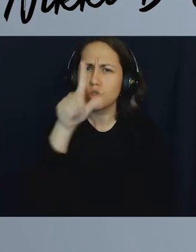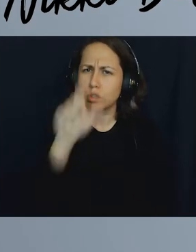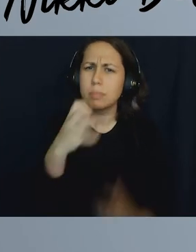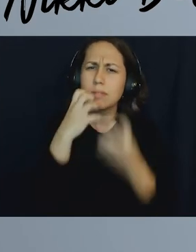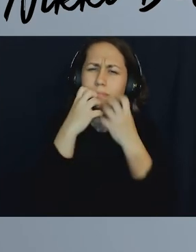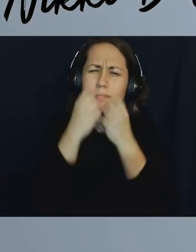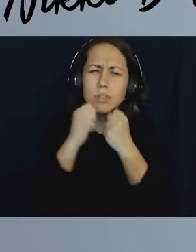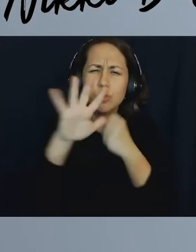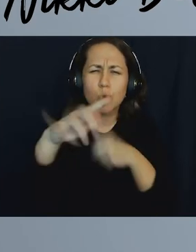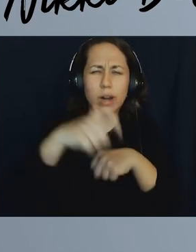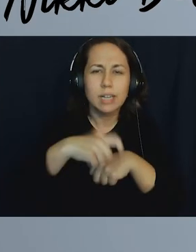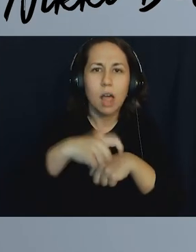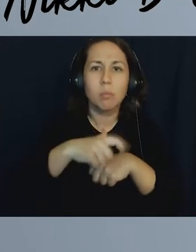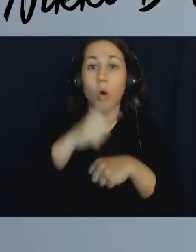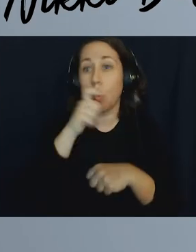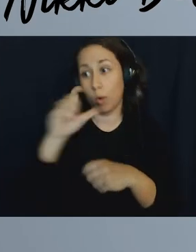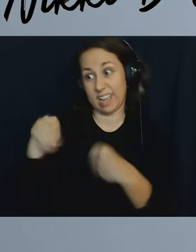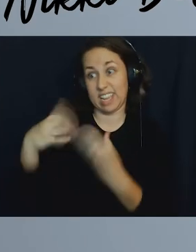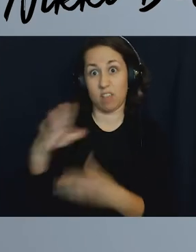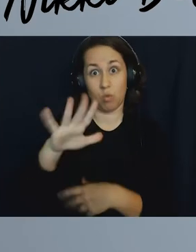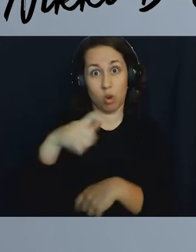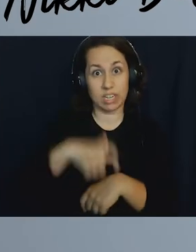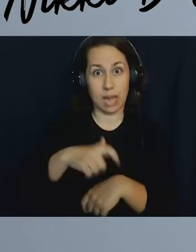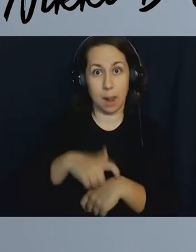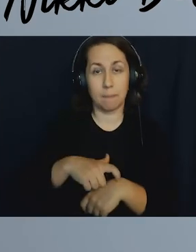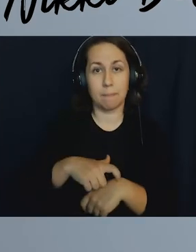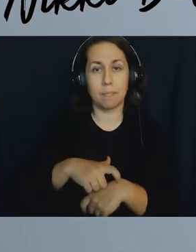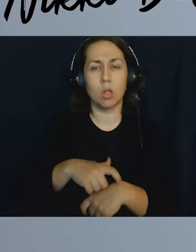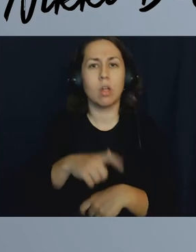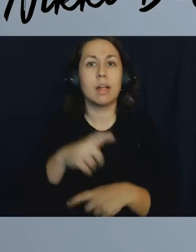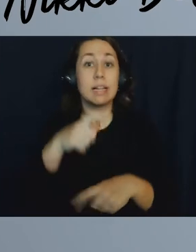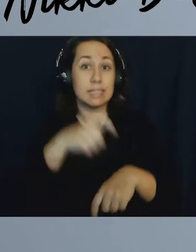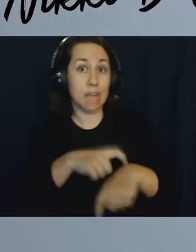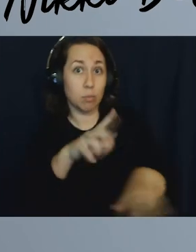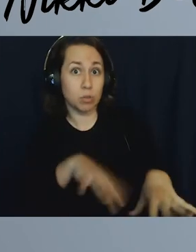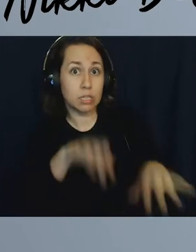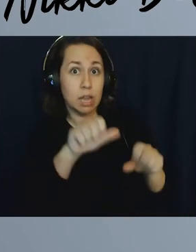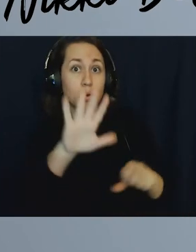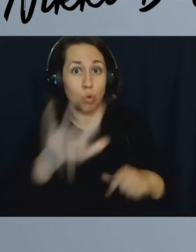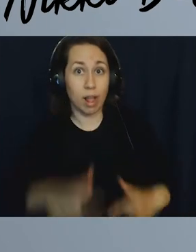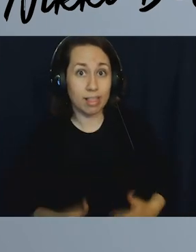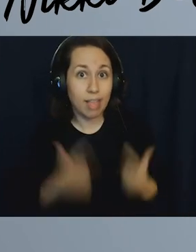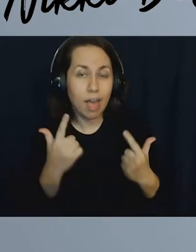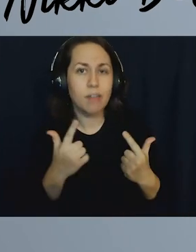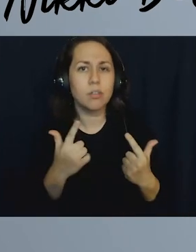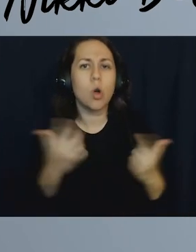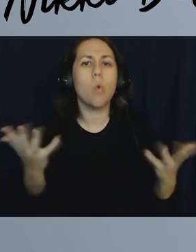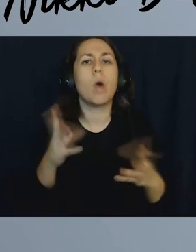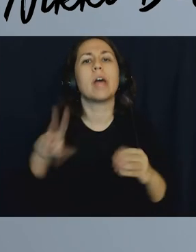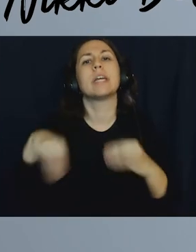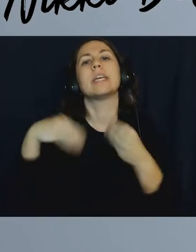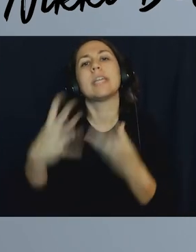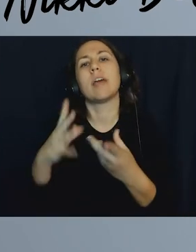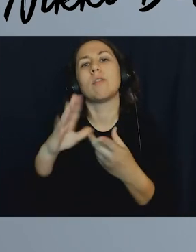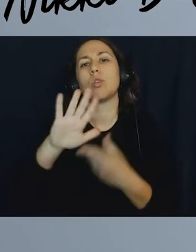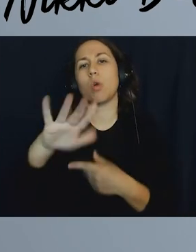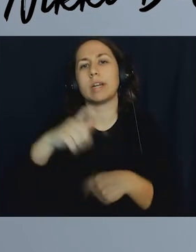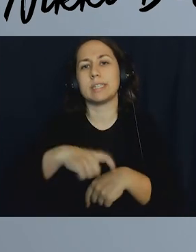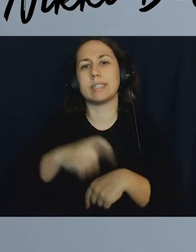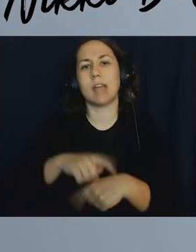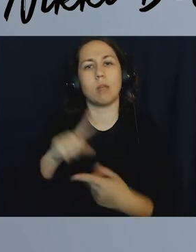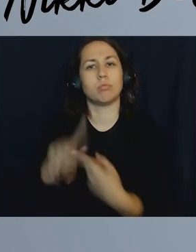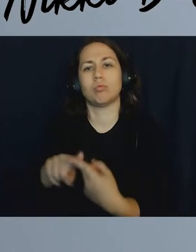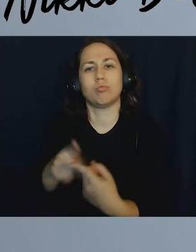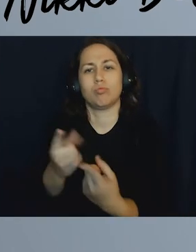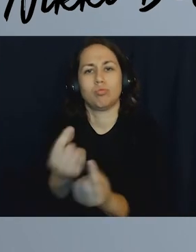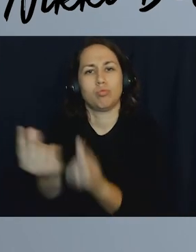tiempo. Cultiva tu tiempo, a quién le das tu tiempo, el tiempo que tomas en tu vida y a qué le das tu tiempo. Forja